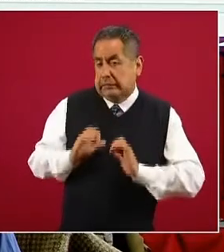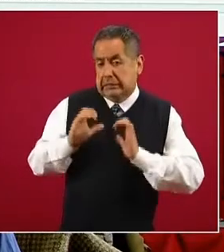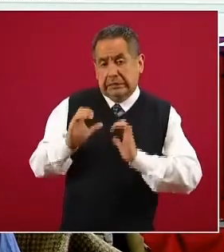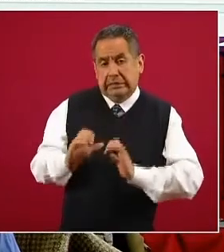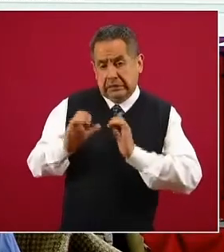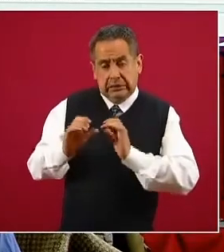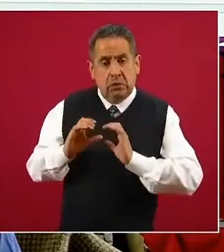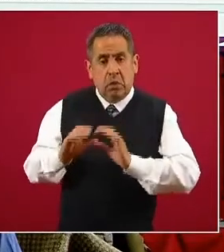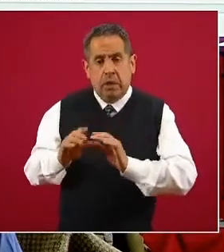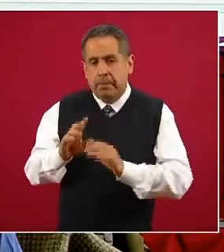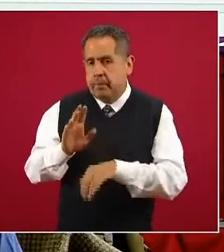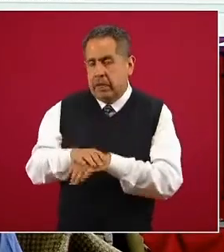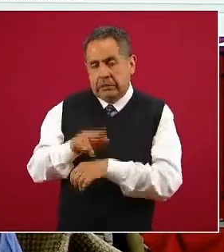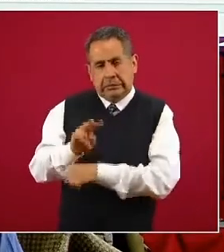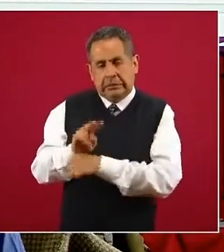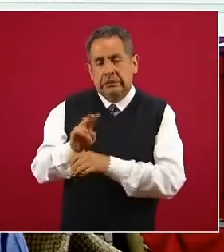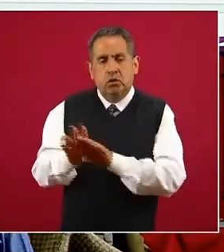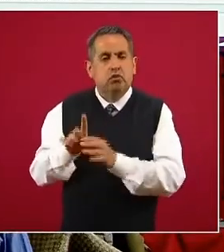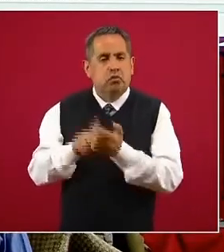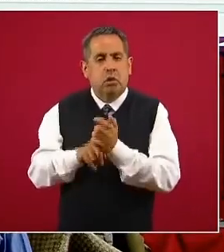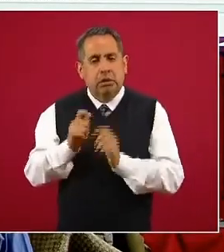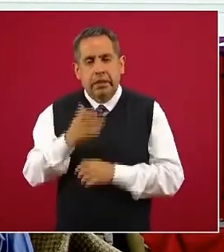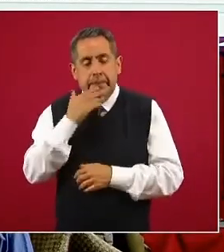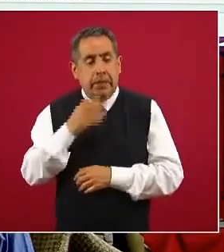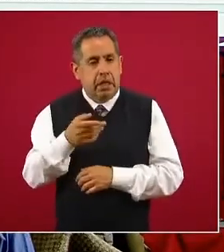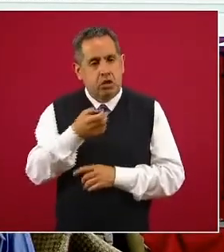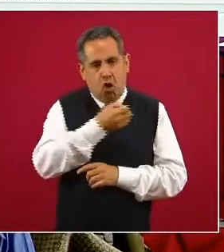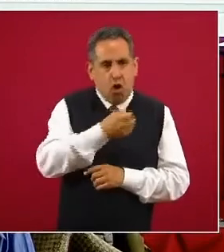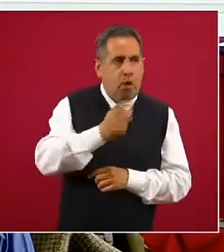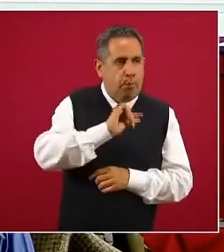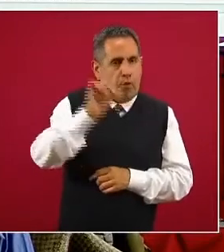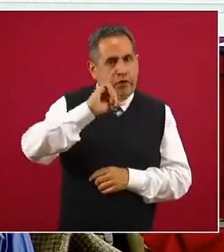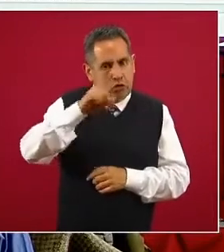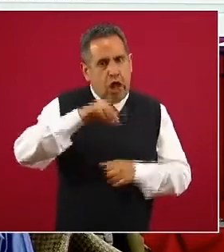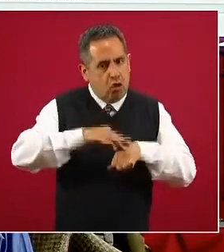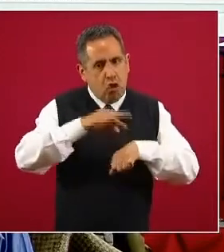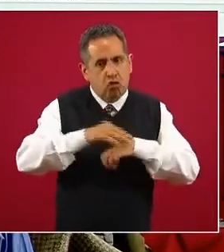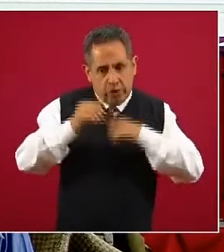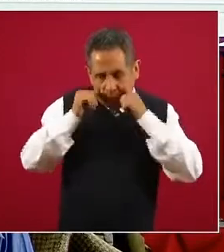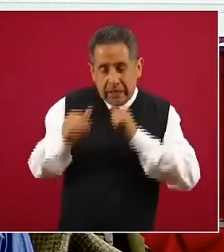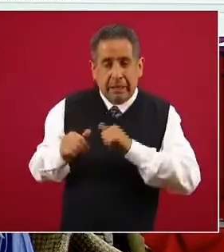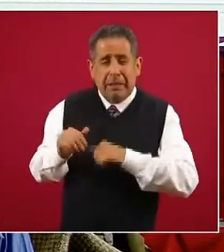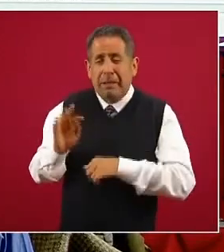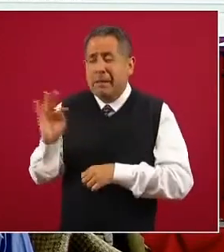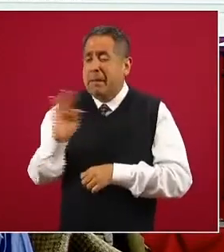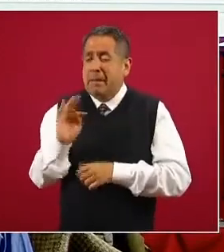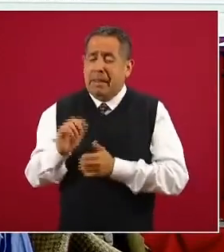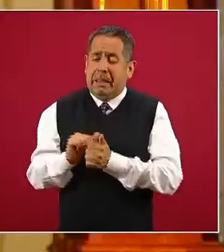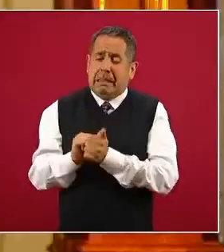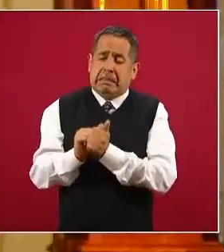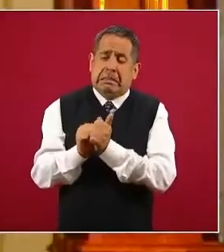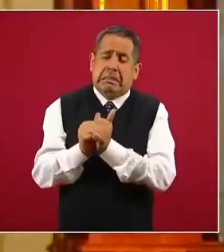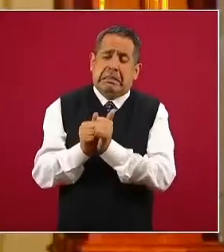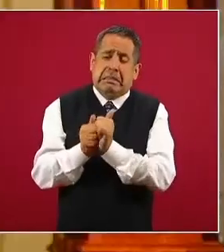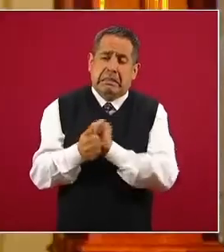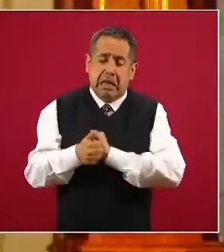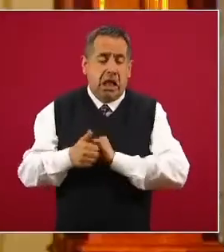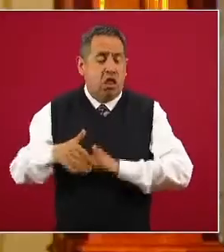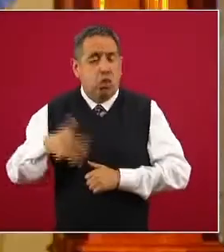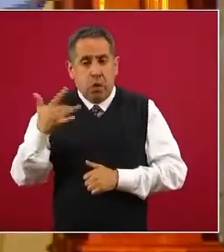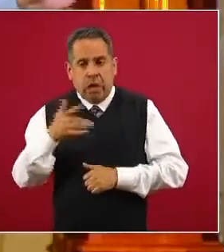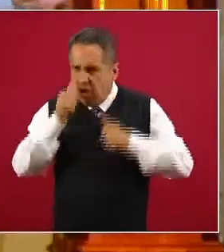seguimiento, digamos, puntual, un buen seguimiento por parte de un profesional de la salud, para que en el momento en que empiecen a presentar signos de